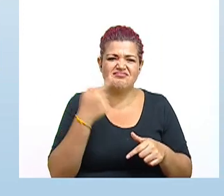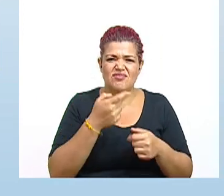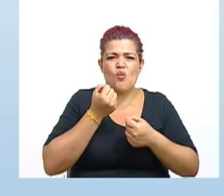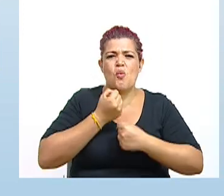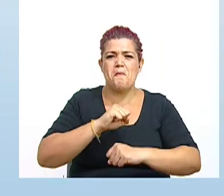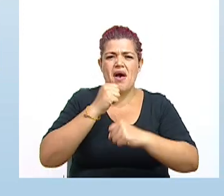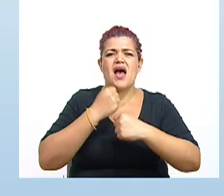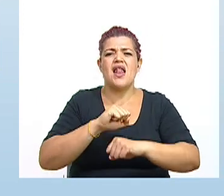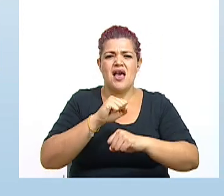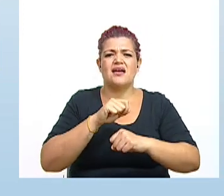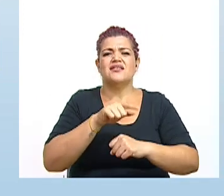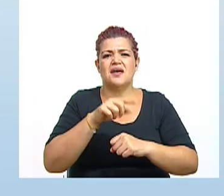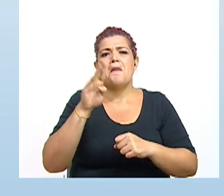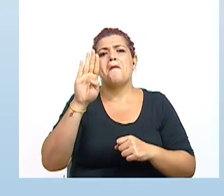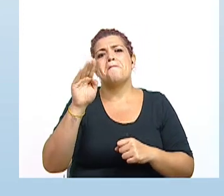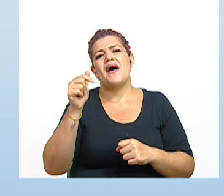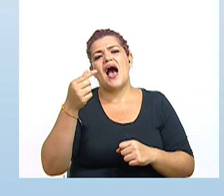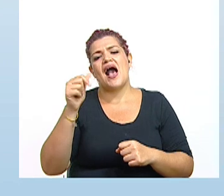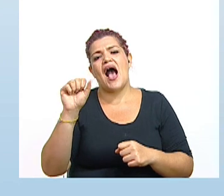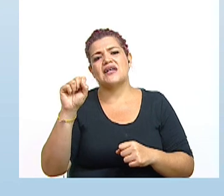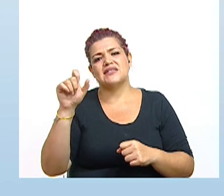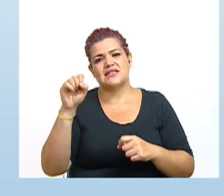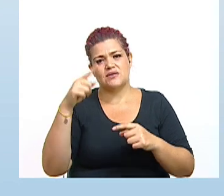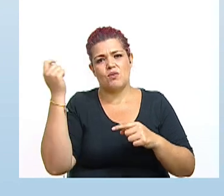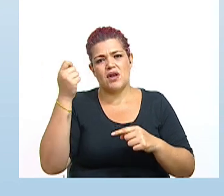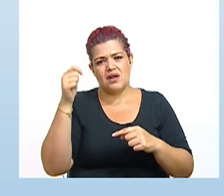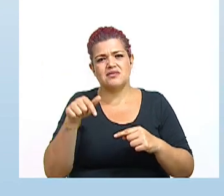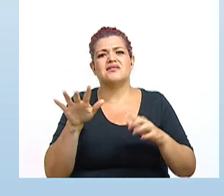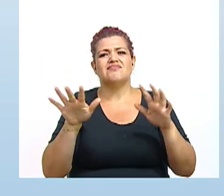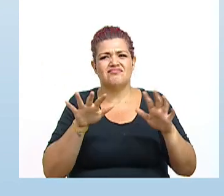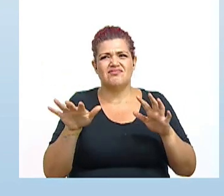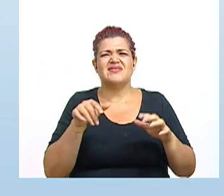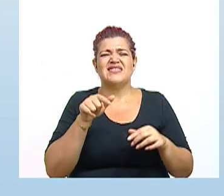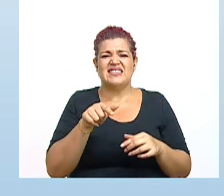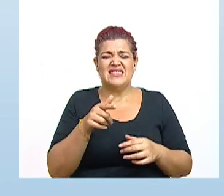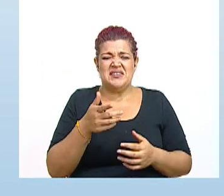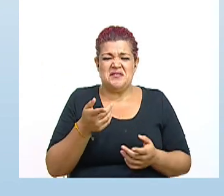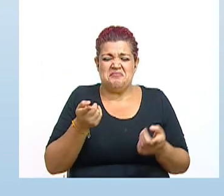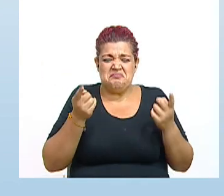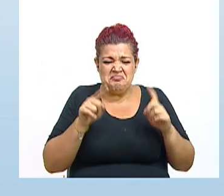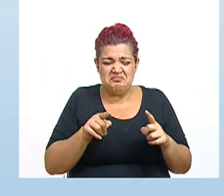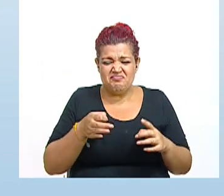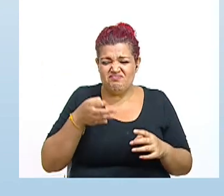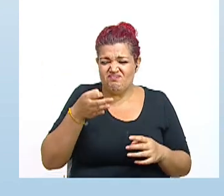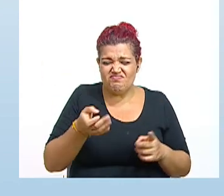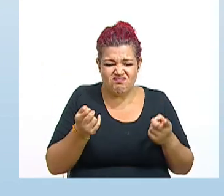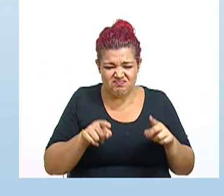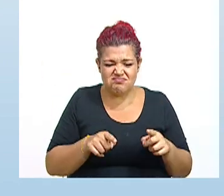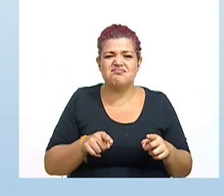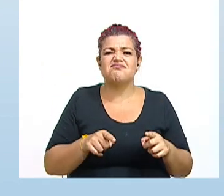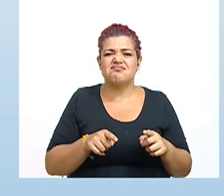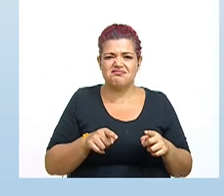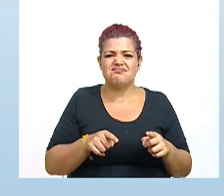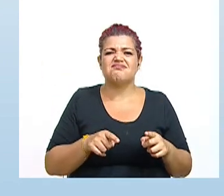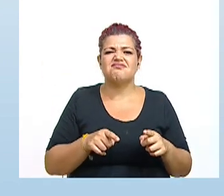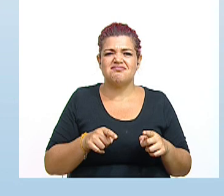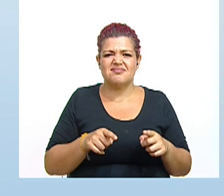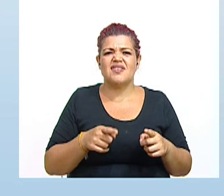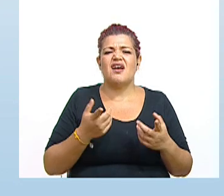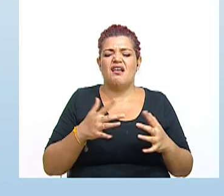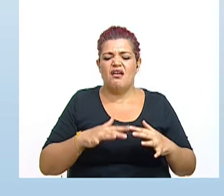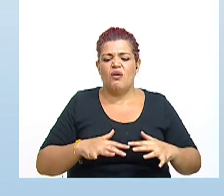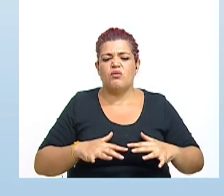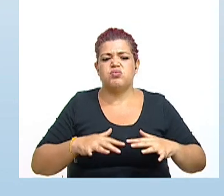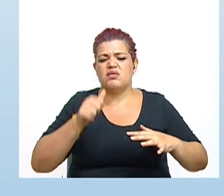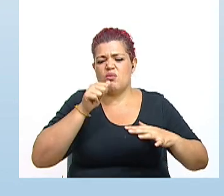Upala y Bagaces. Las consecuencias de este desastre para todo el país se desarrolla por medio de